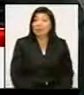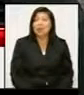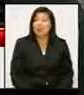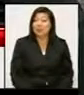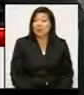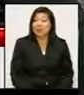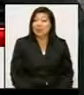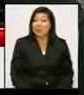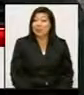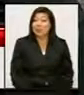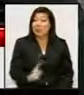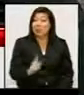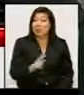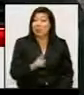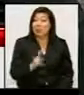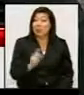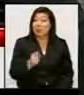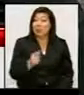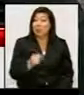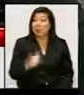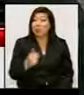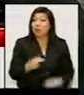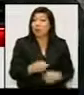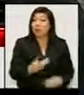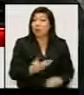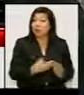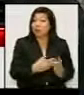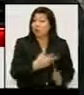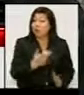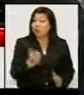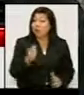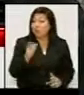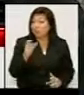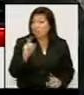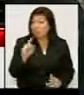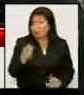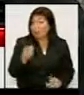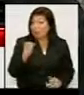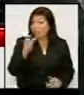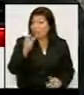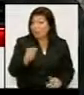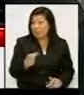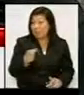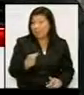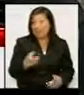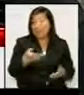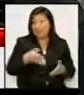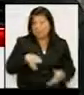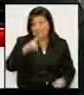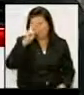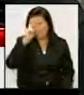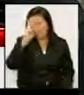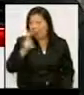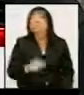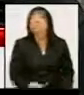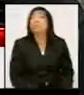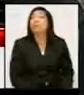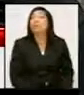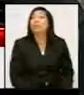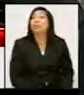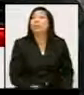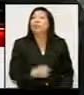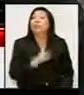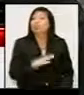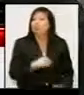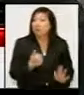cuales 1.200.000 son extranjeros y 300.000 son peruanos. Entonces estamos hablando que mientras Chile